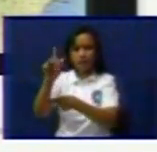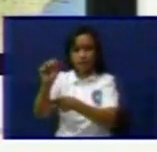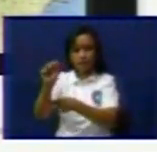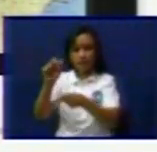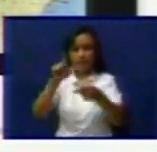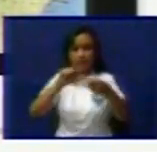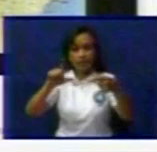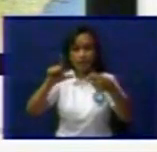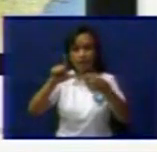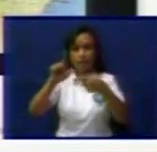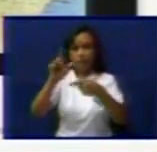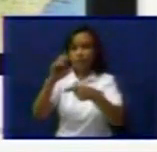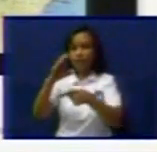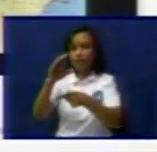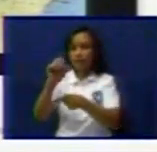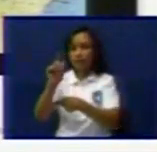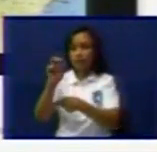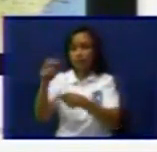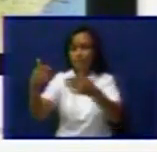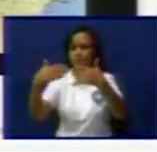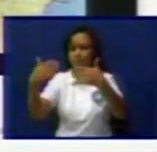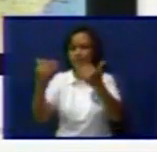lago Catún de Panamá.